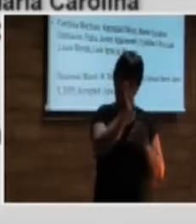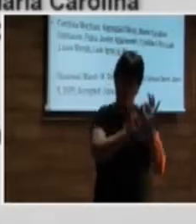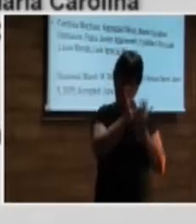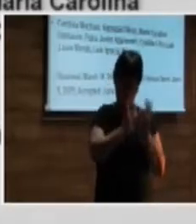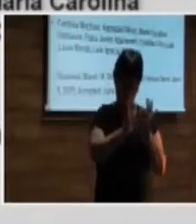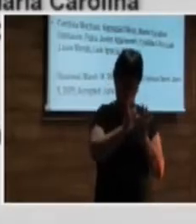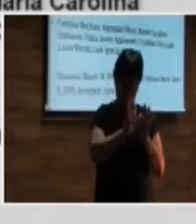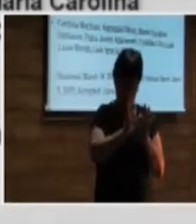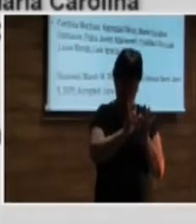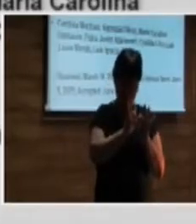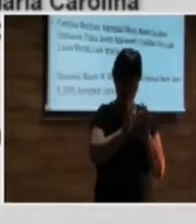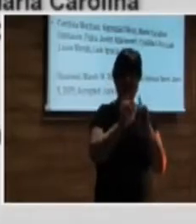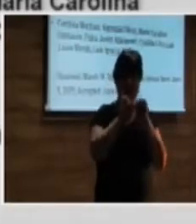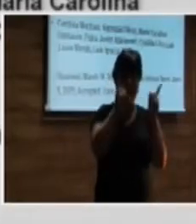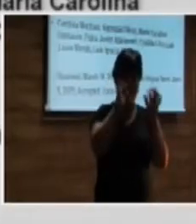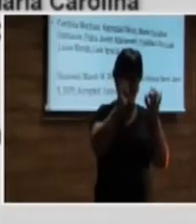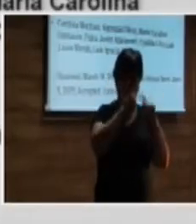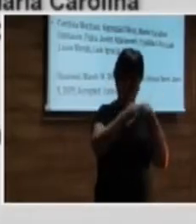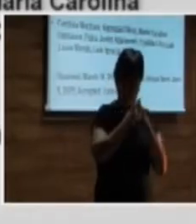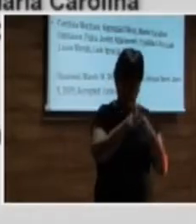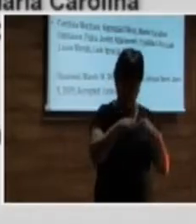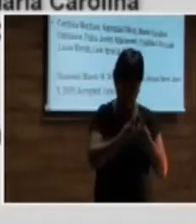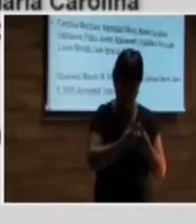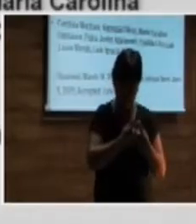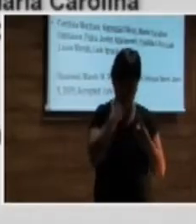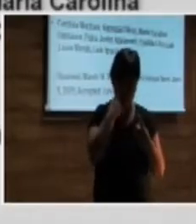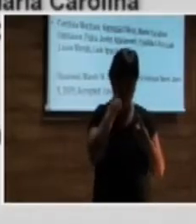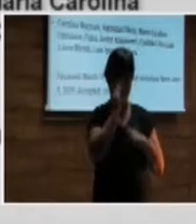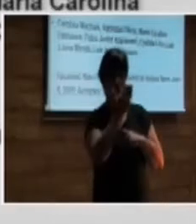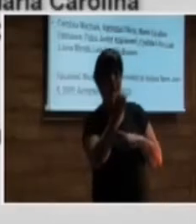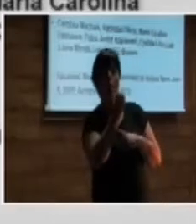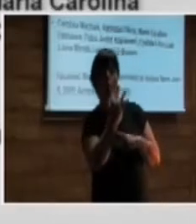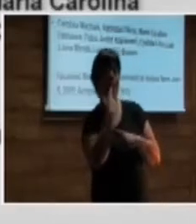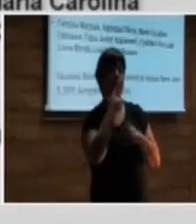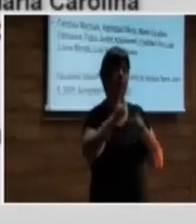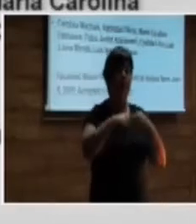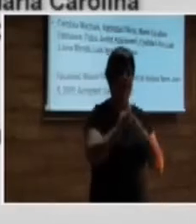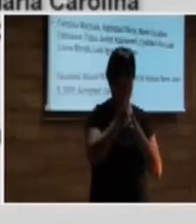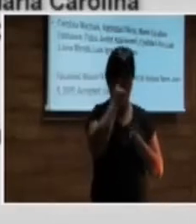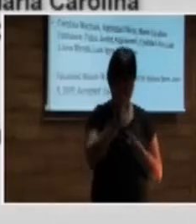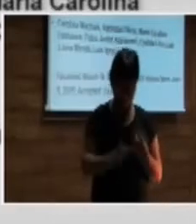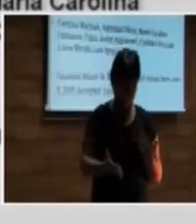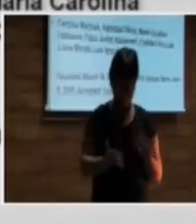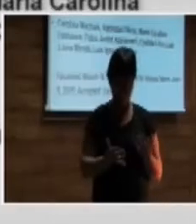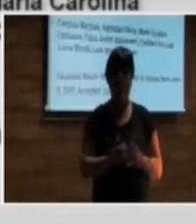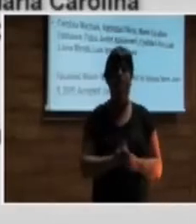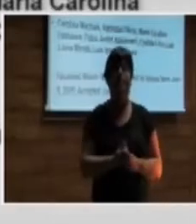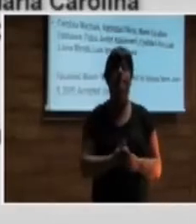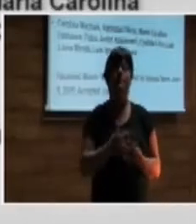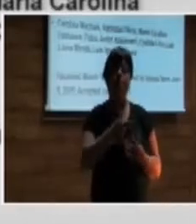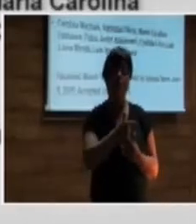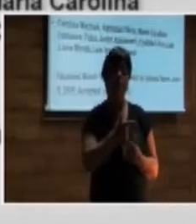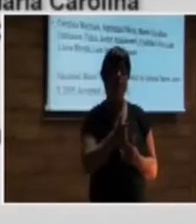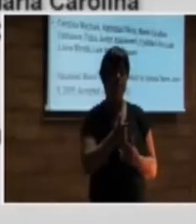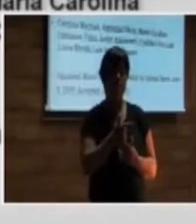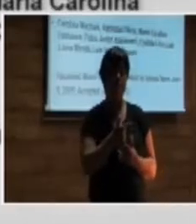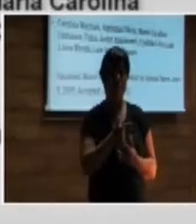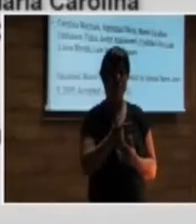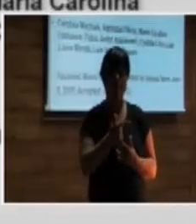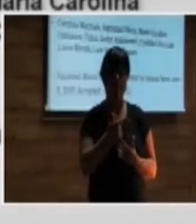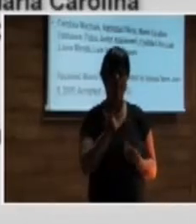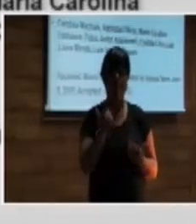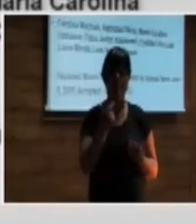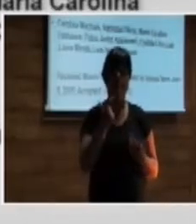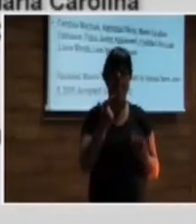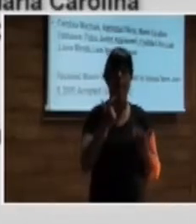estudiando casos familiares. Este trabajo fue publicado el año pasado en realidad en Neurobiology of Aging, de un grupo de población